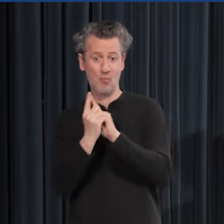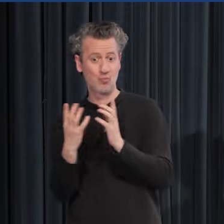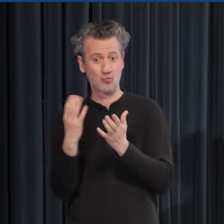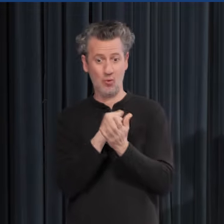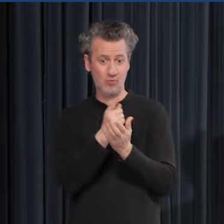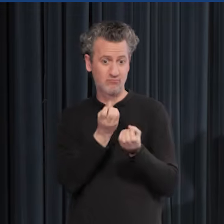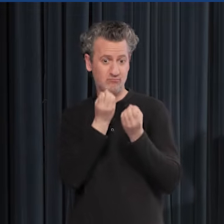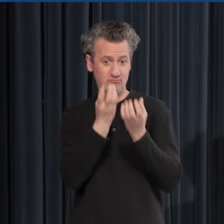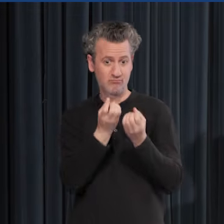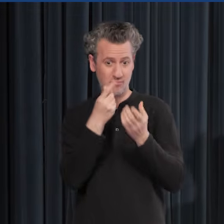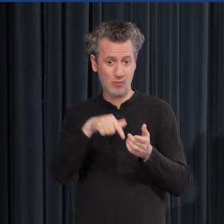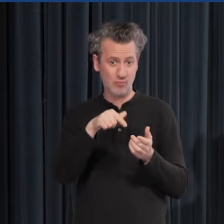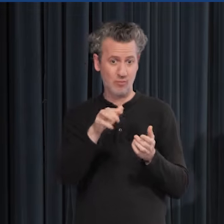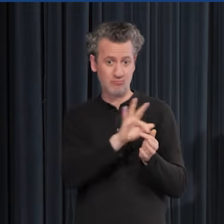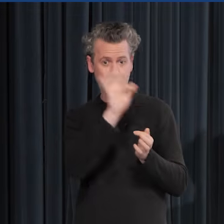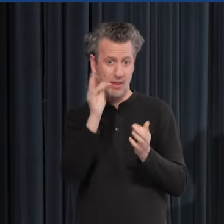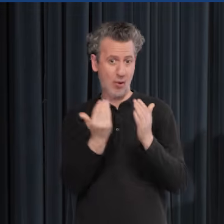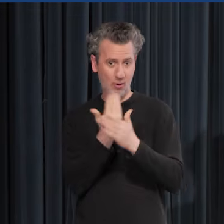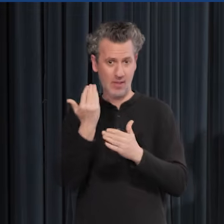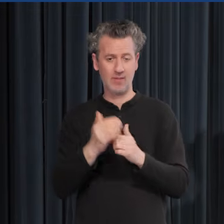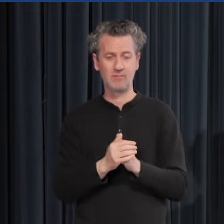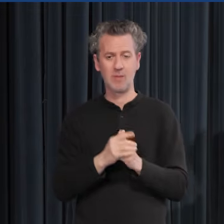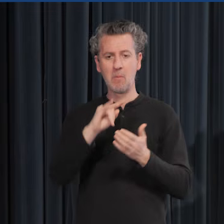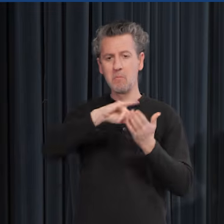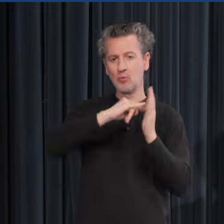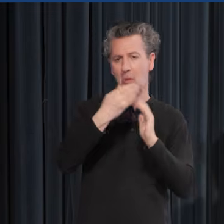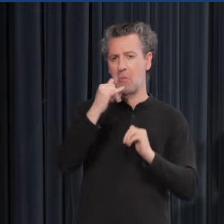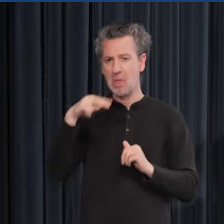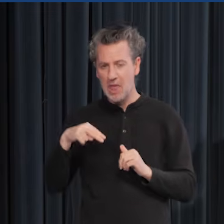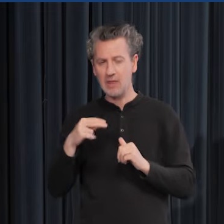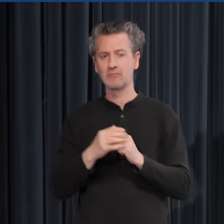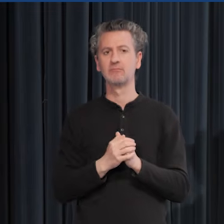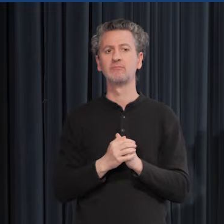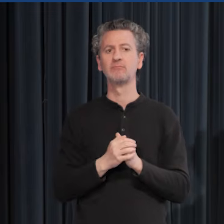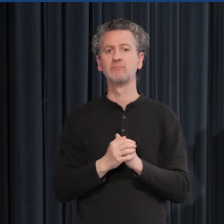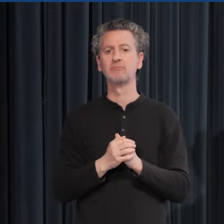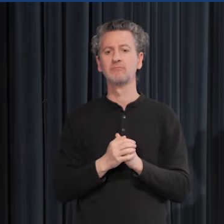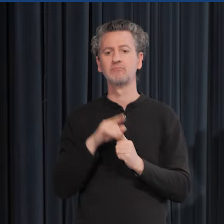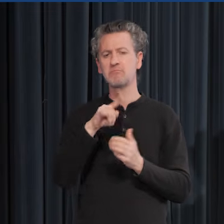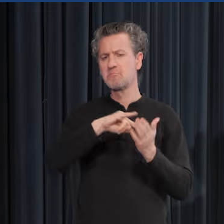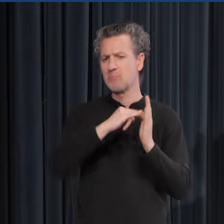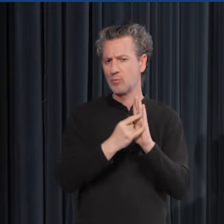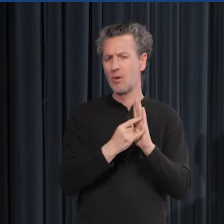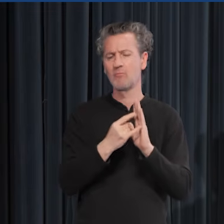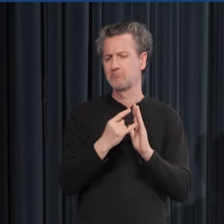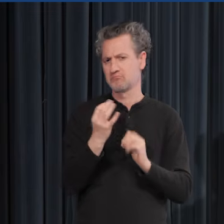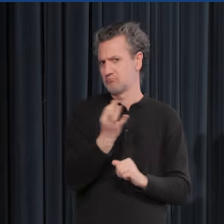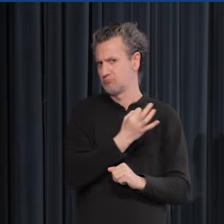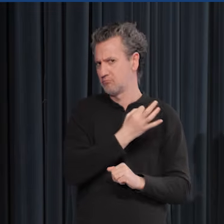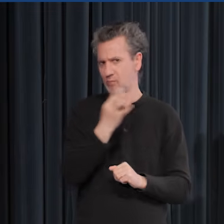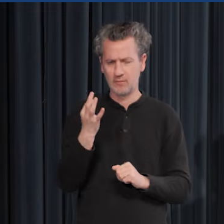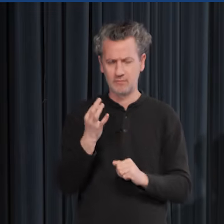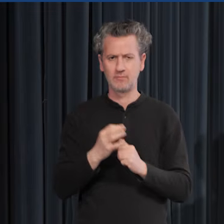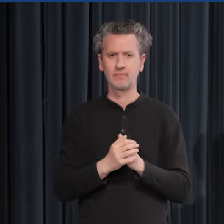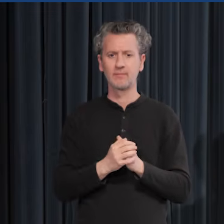hablando durante esta jornada. Metodología BIM es una metodología ideal. Yo creo que